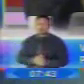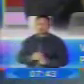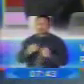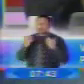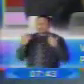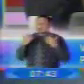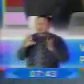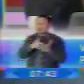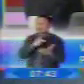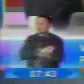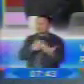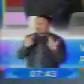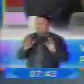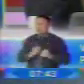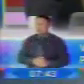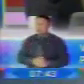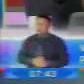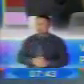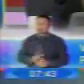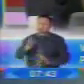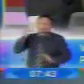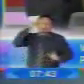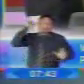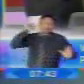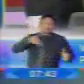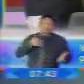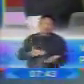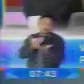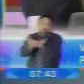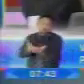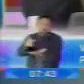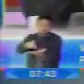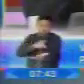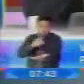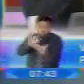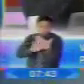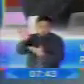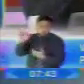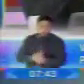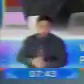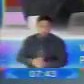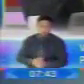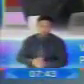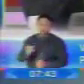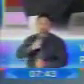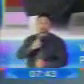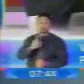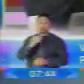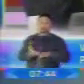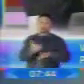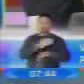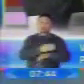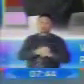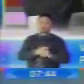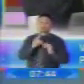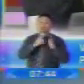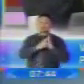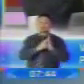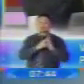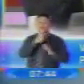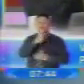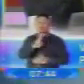proyectos, ministro Velasco, sí, que a mí se me ocurre, presento y me califica. Sí, hay que estar en el RUAC, hay que ser parte del Registro Único de